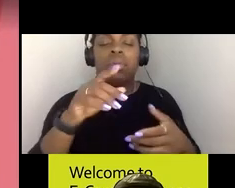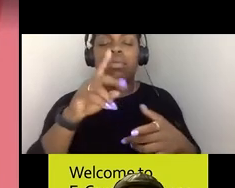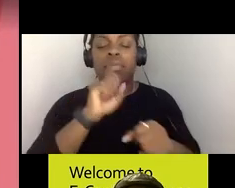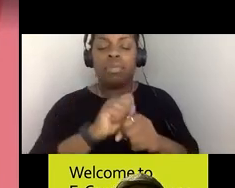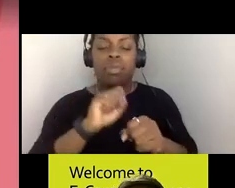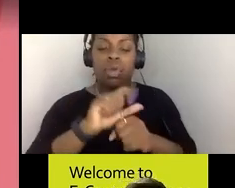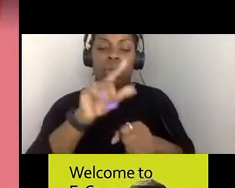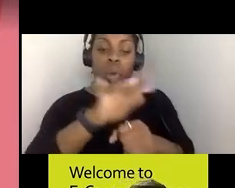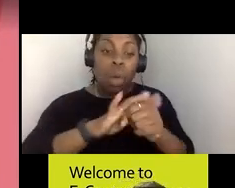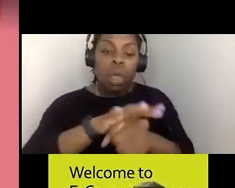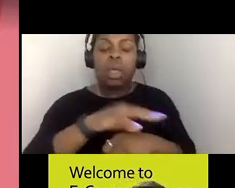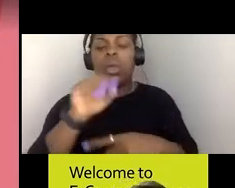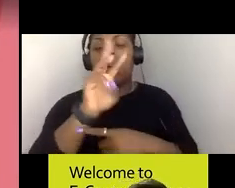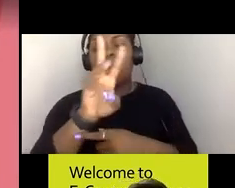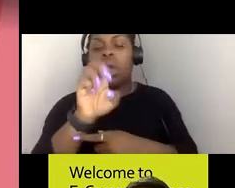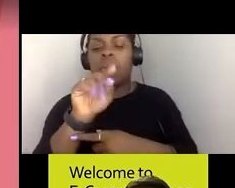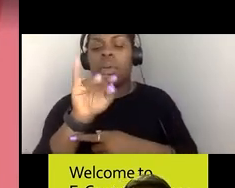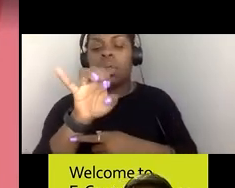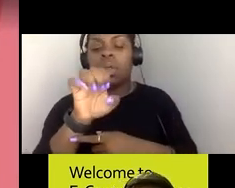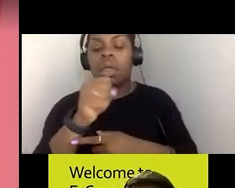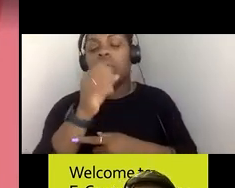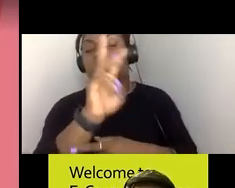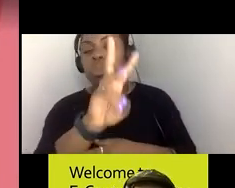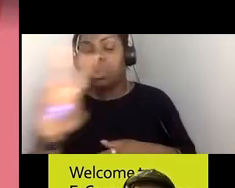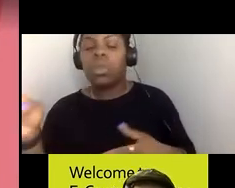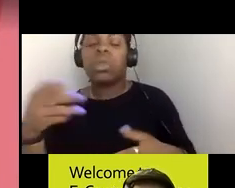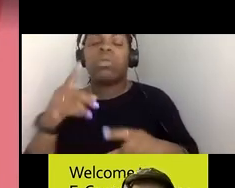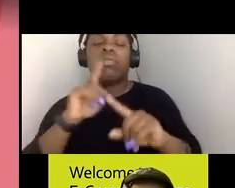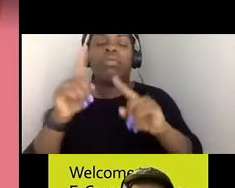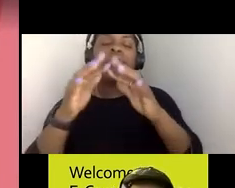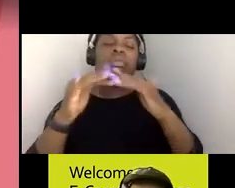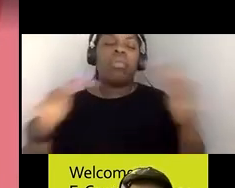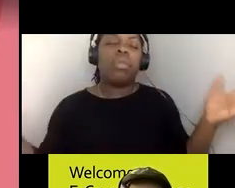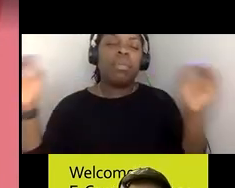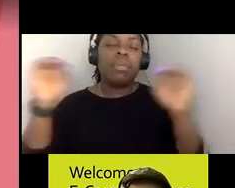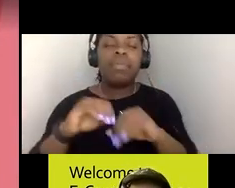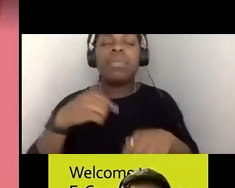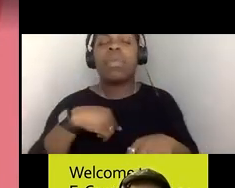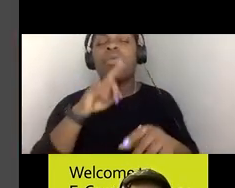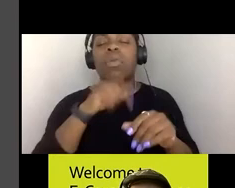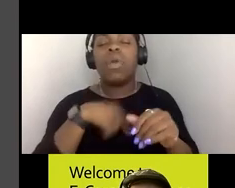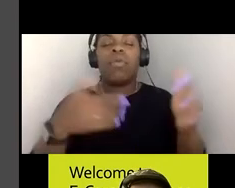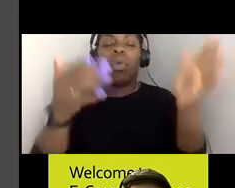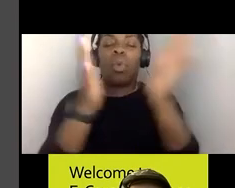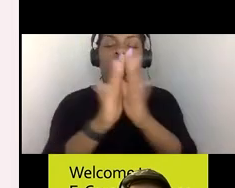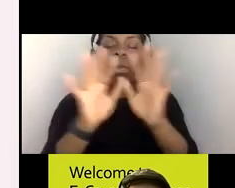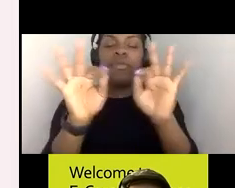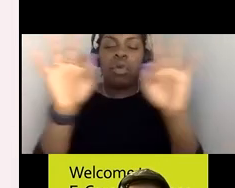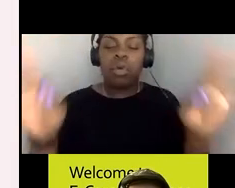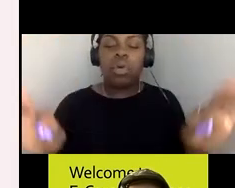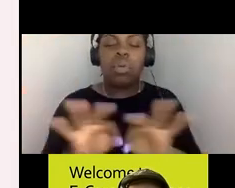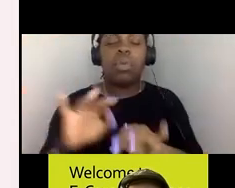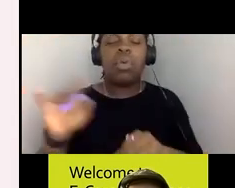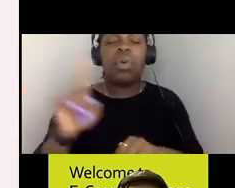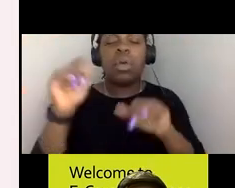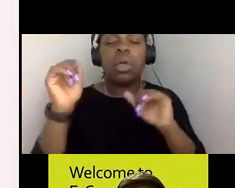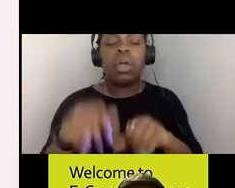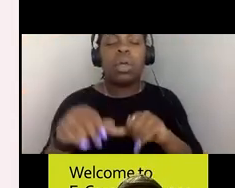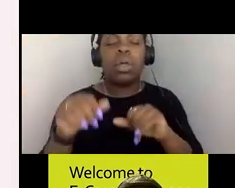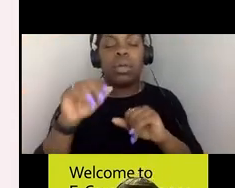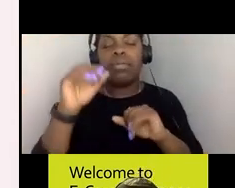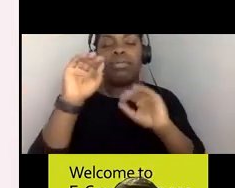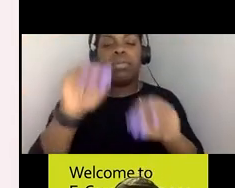hacen vigilación electrónica y también tenemos una pedida para un